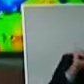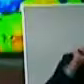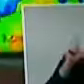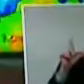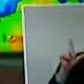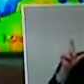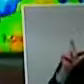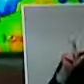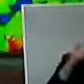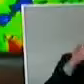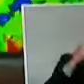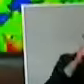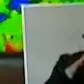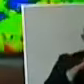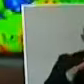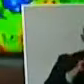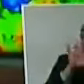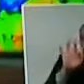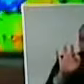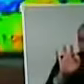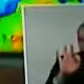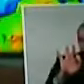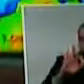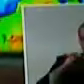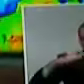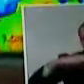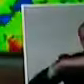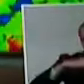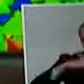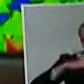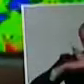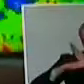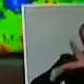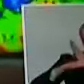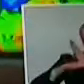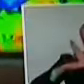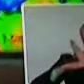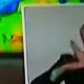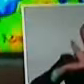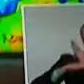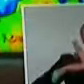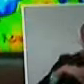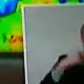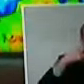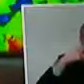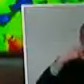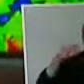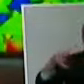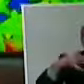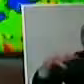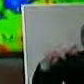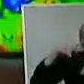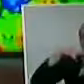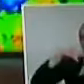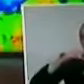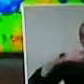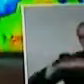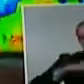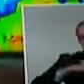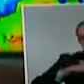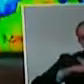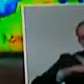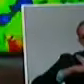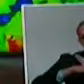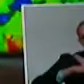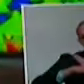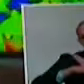de la noche estamos calculando inmediaciones de Punta Capitana, San Cristóbal, pero moviéndose al